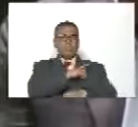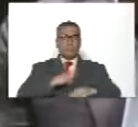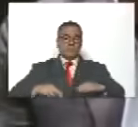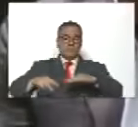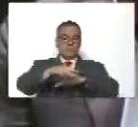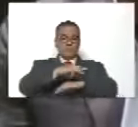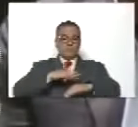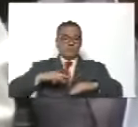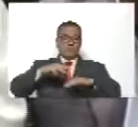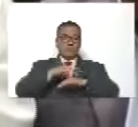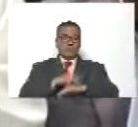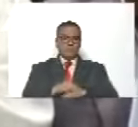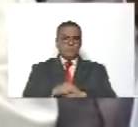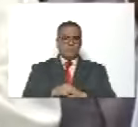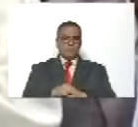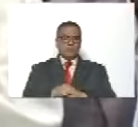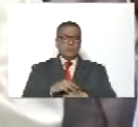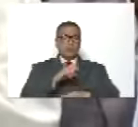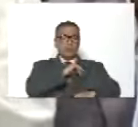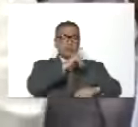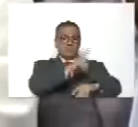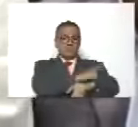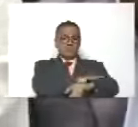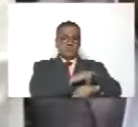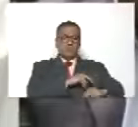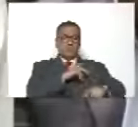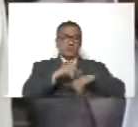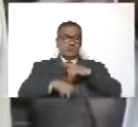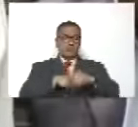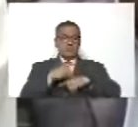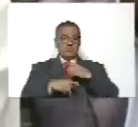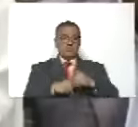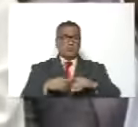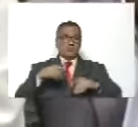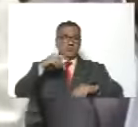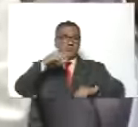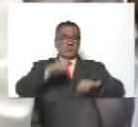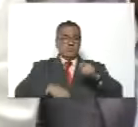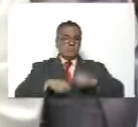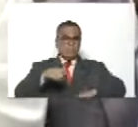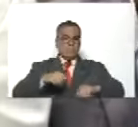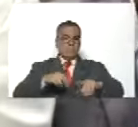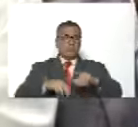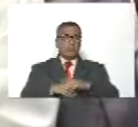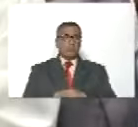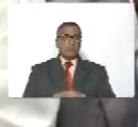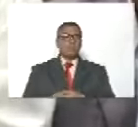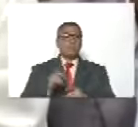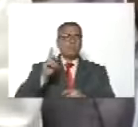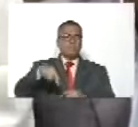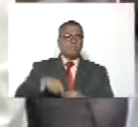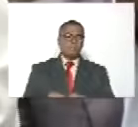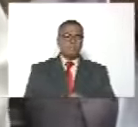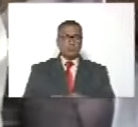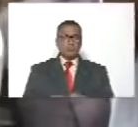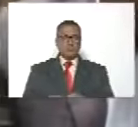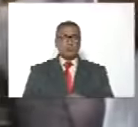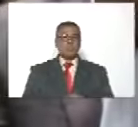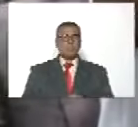ministra del Poder Popular para el Desarrollo Minero Ecológico, además de